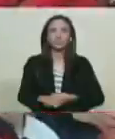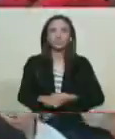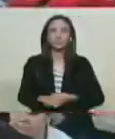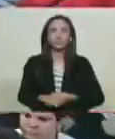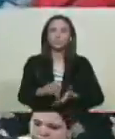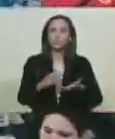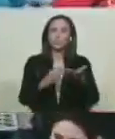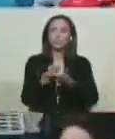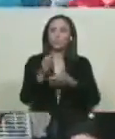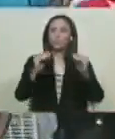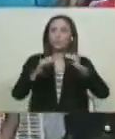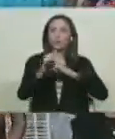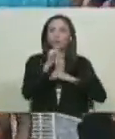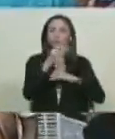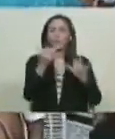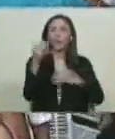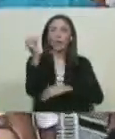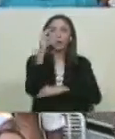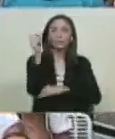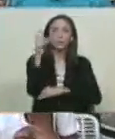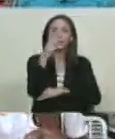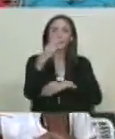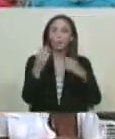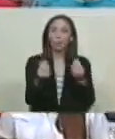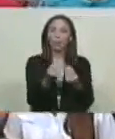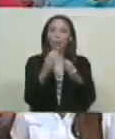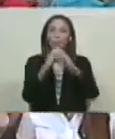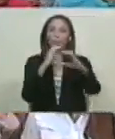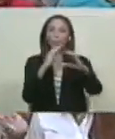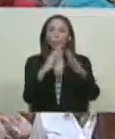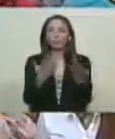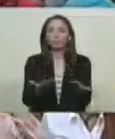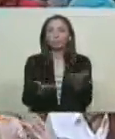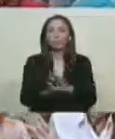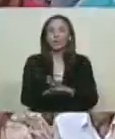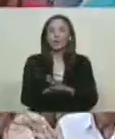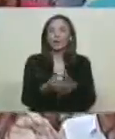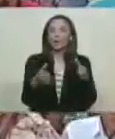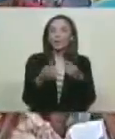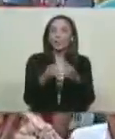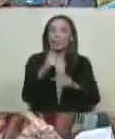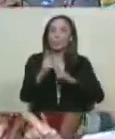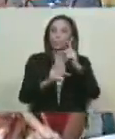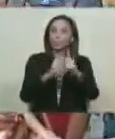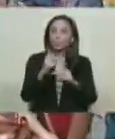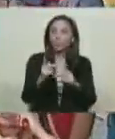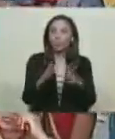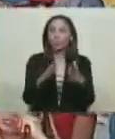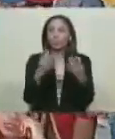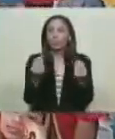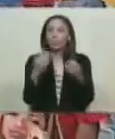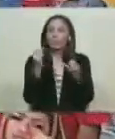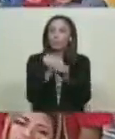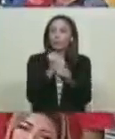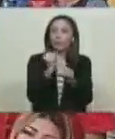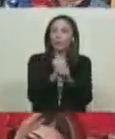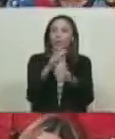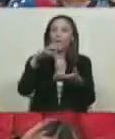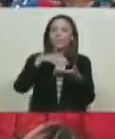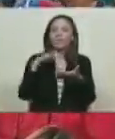Continuamos en esta gran Asamblea Nacional del Sector Transporte, del Consejo Productivo de Trabajadores del Estado